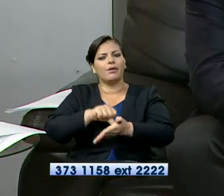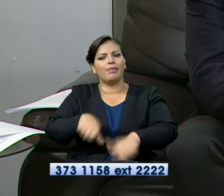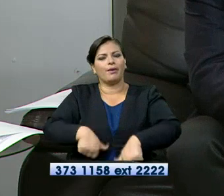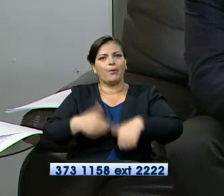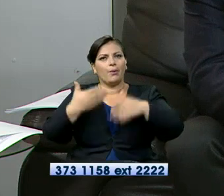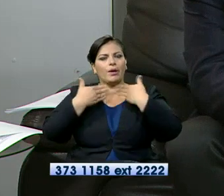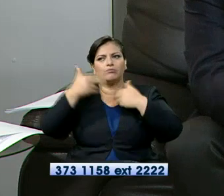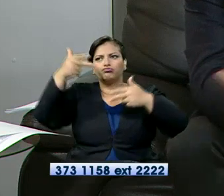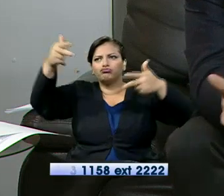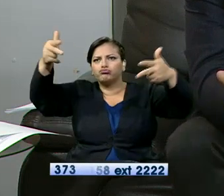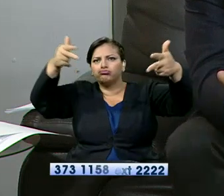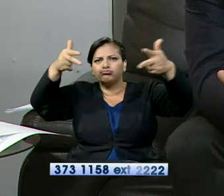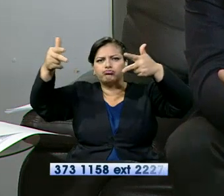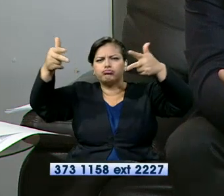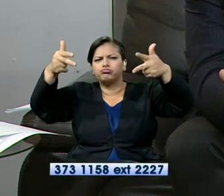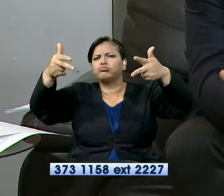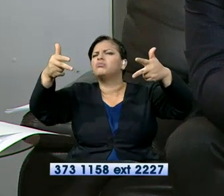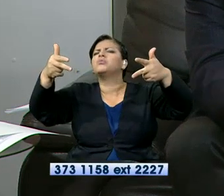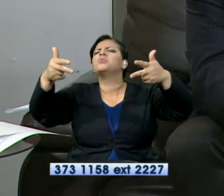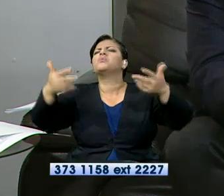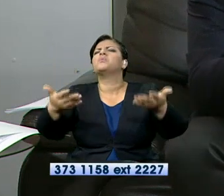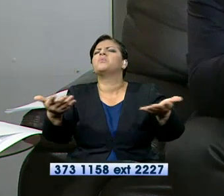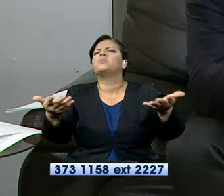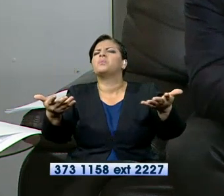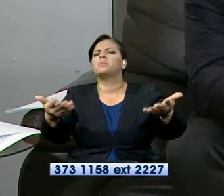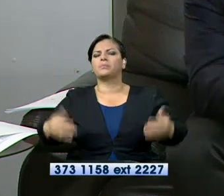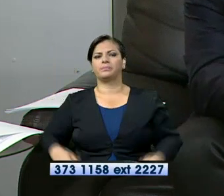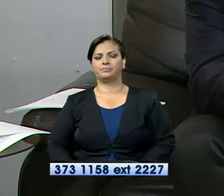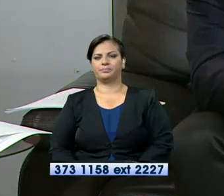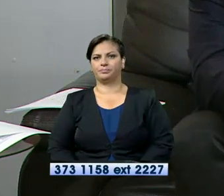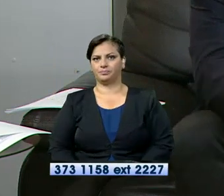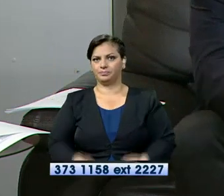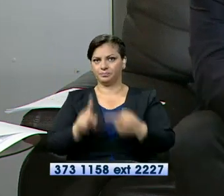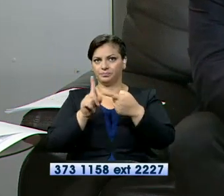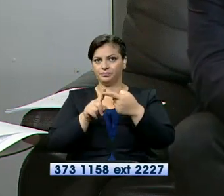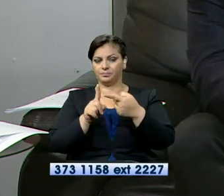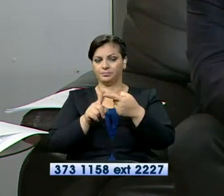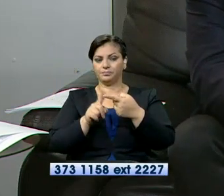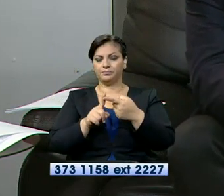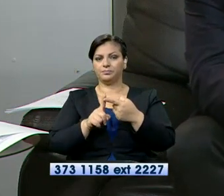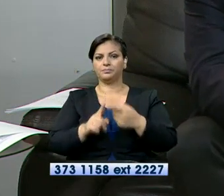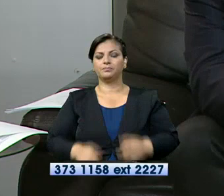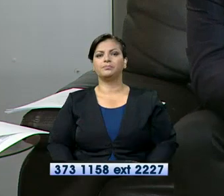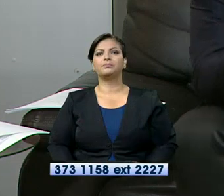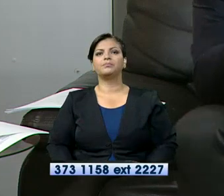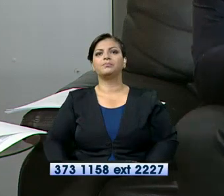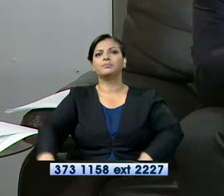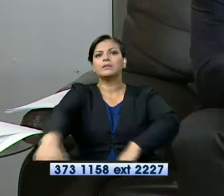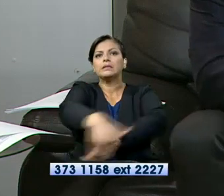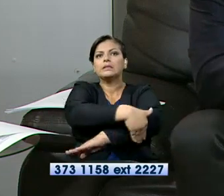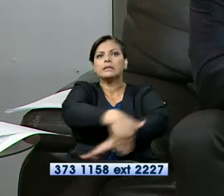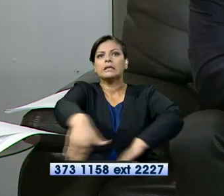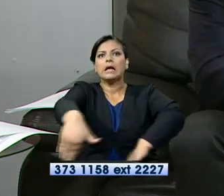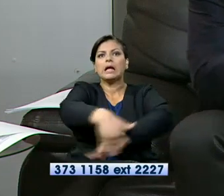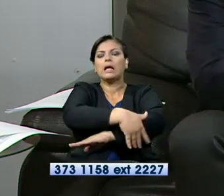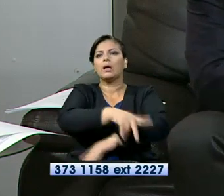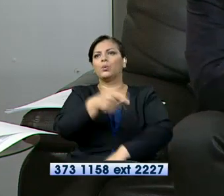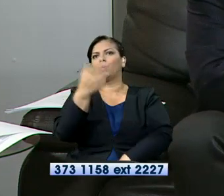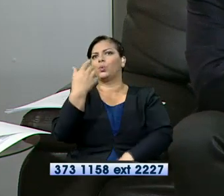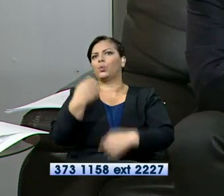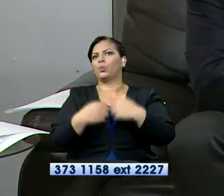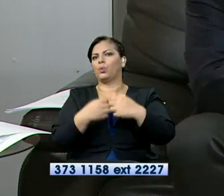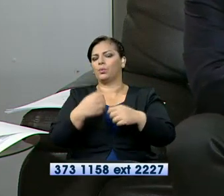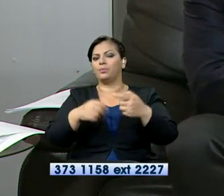de Guayaquil. El sistema Ojos de Águila, por ejemplo, registró un incidente en la vía pública y el atraco a un